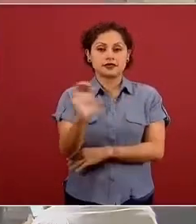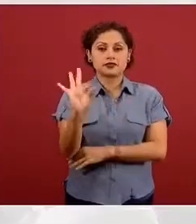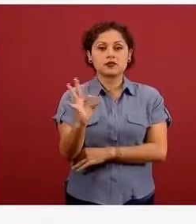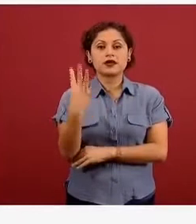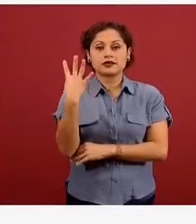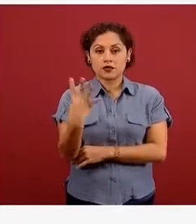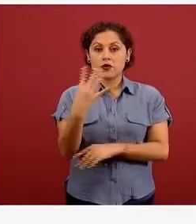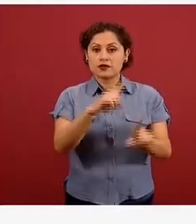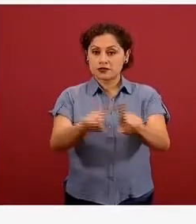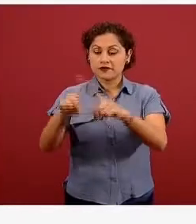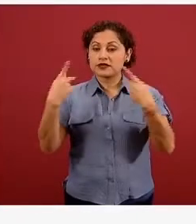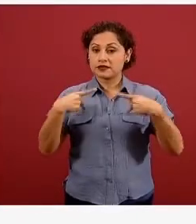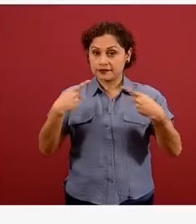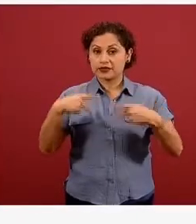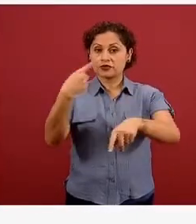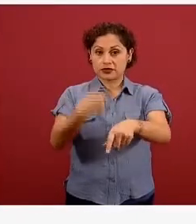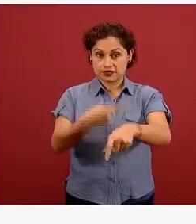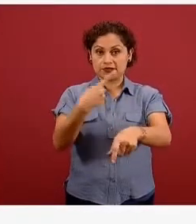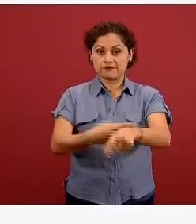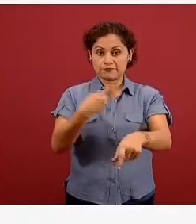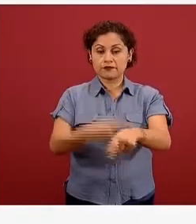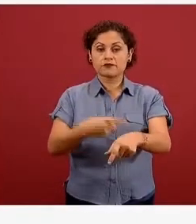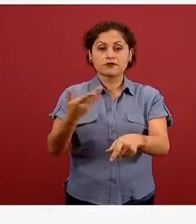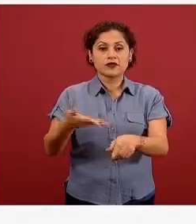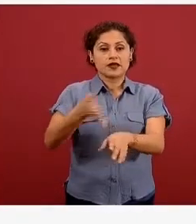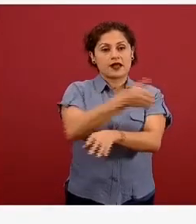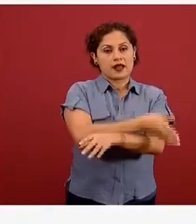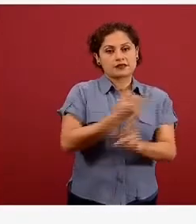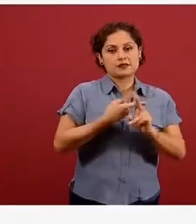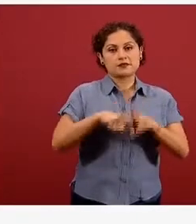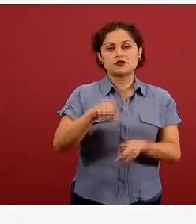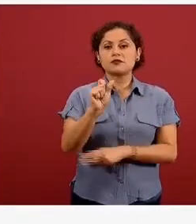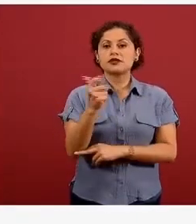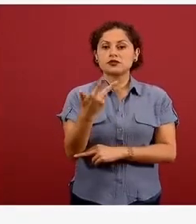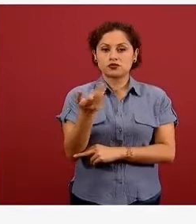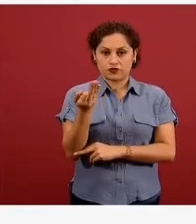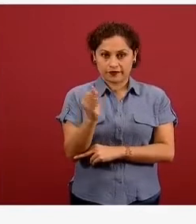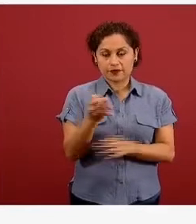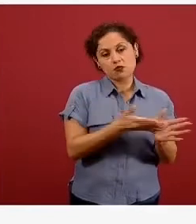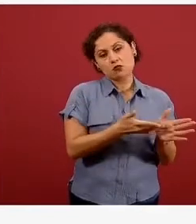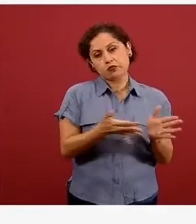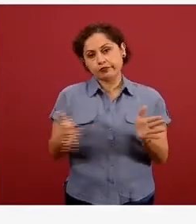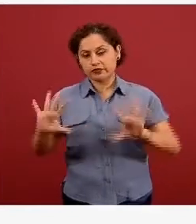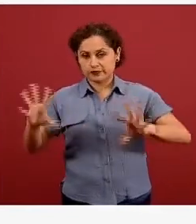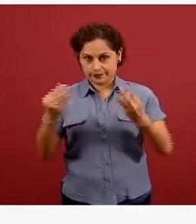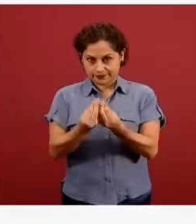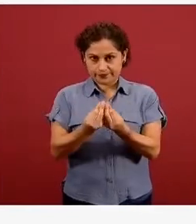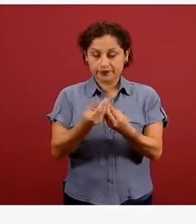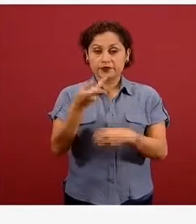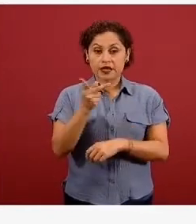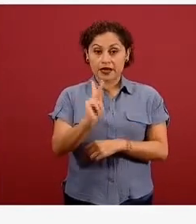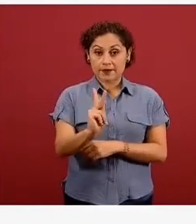10.544 casos que se identificaron a partir del primer caso identificado el 28 de febrero. Sin embargo, en los